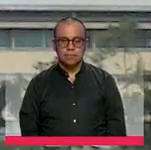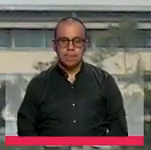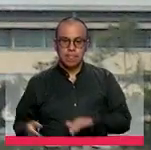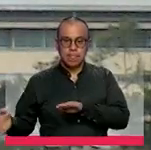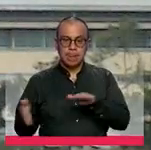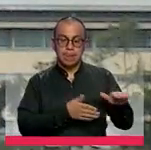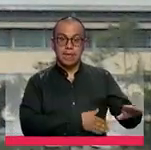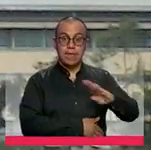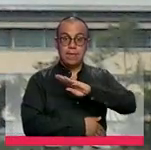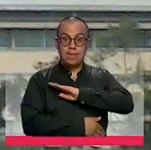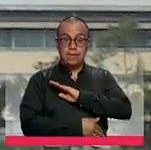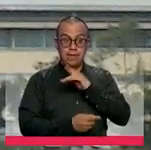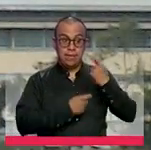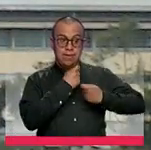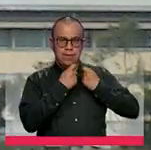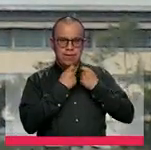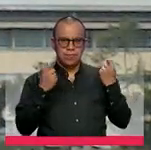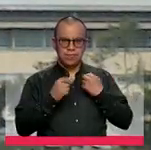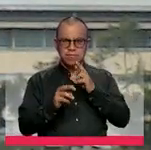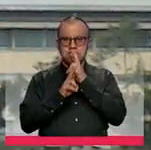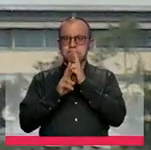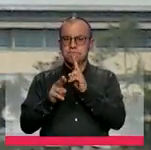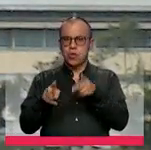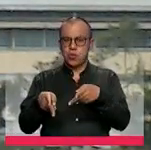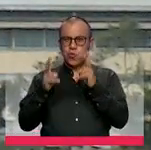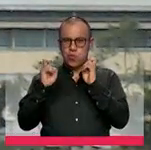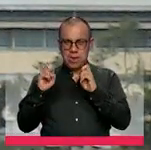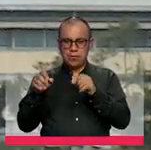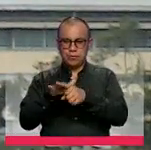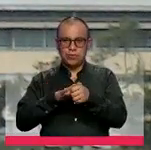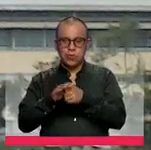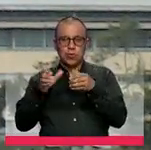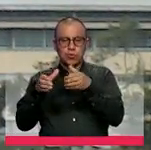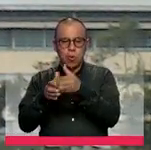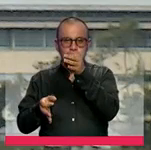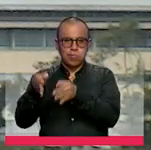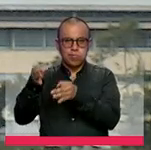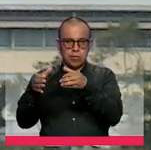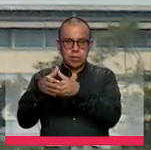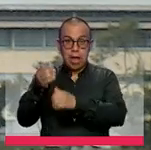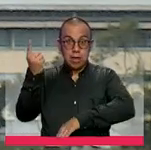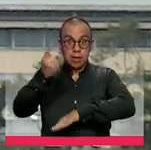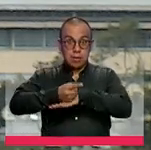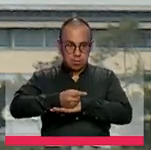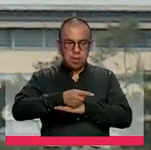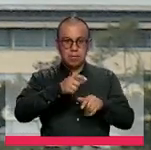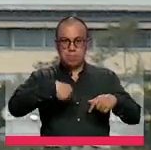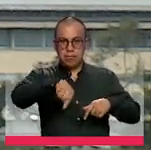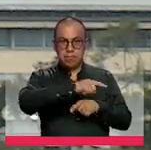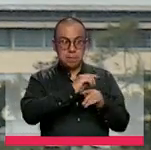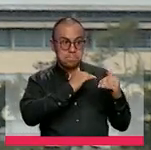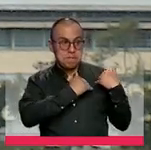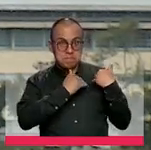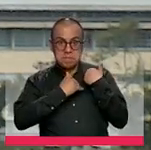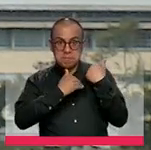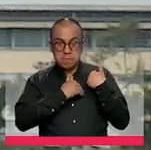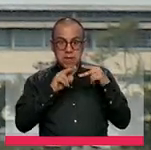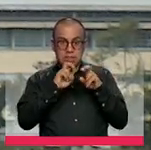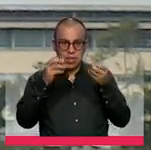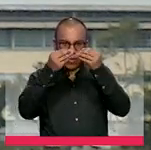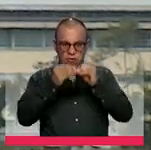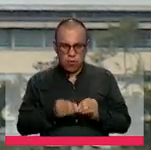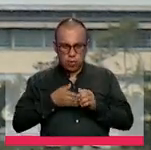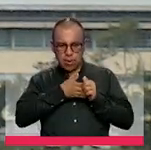Precisamente la alcaldesa de Bogotá, Claudia López, respondió al nuevo pronunciamiento del Tribunal de Cundinamarca que ordenó a las autoridades que establezcan una hoja de ruta